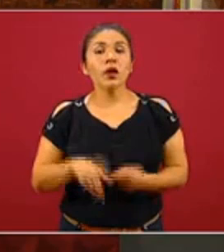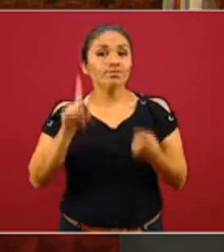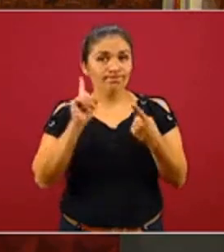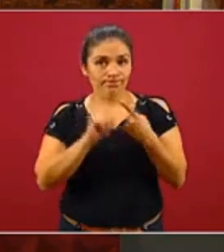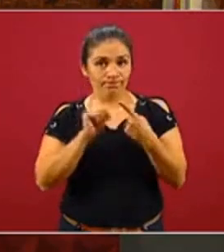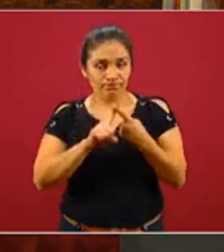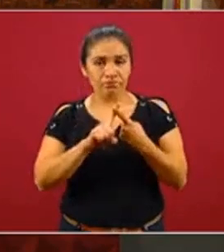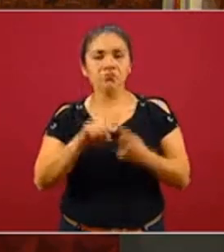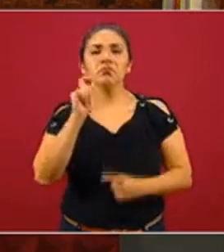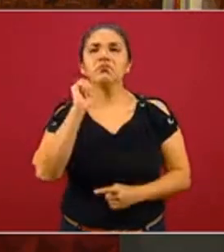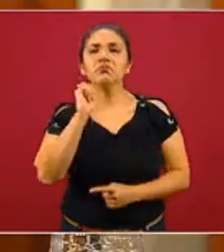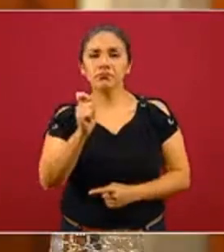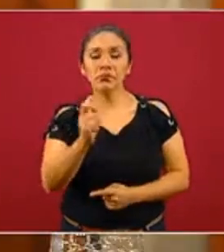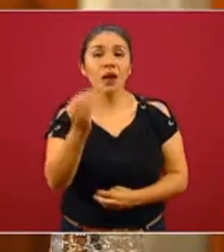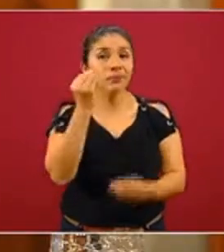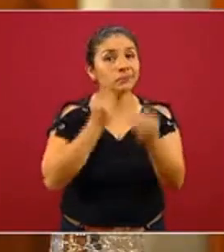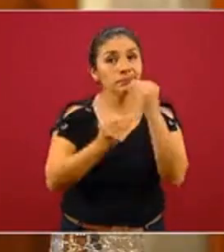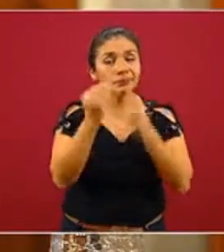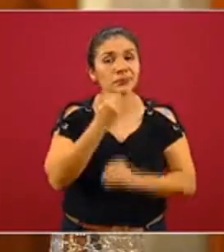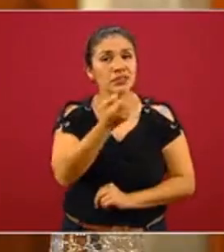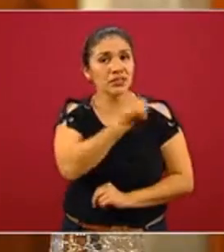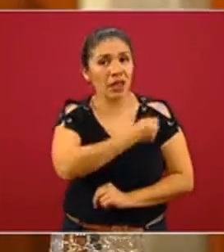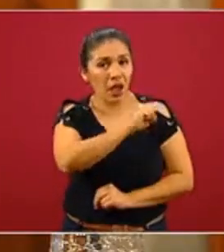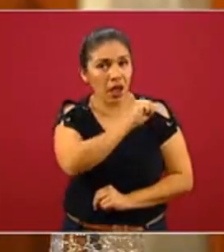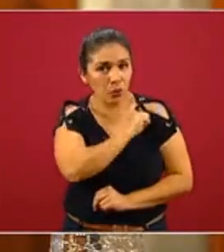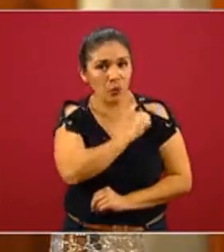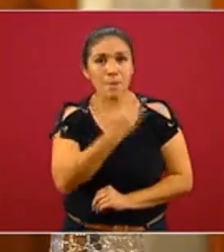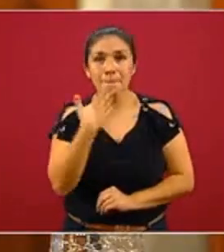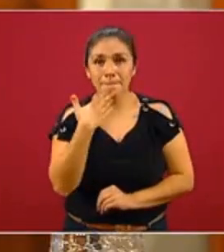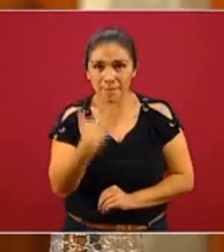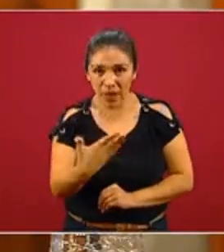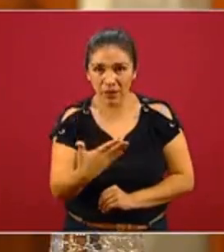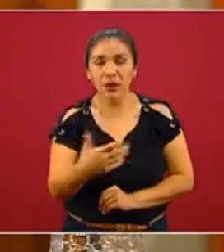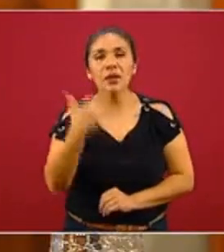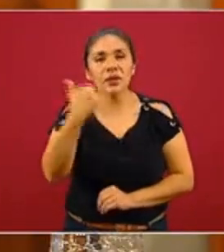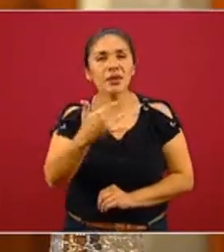lo referente a alimentación, nutrición y lactancia materna.